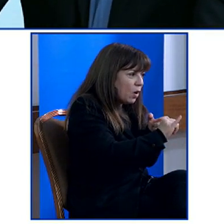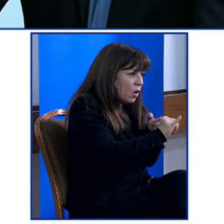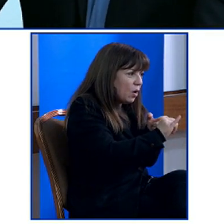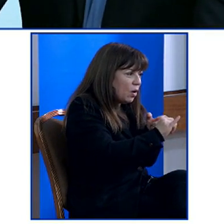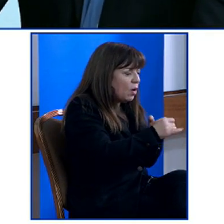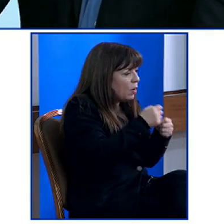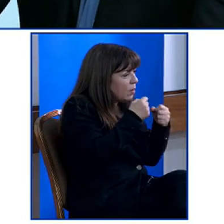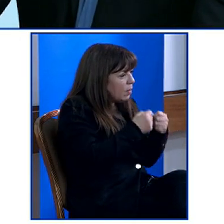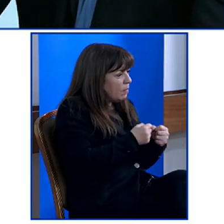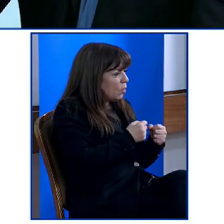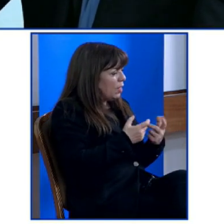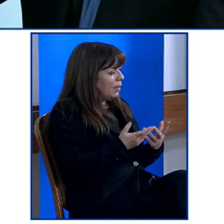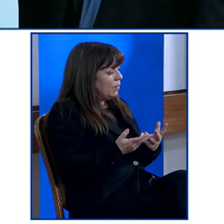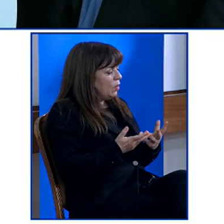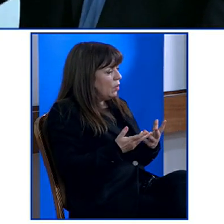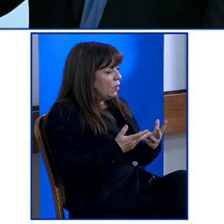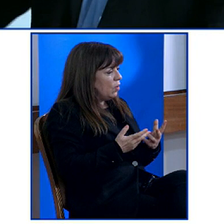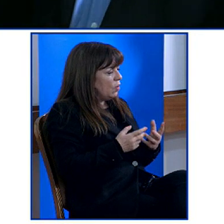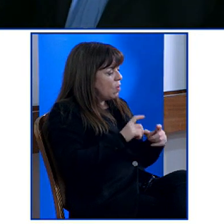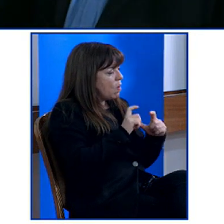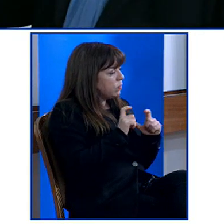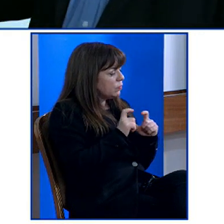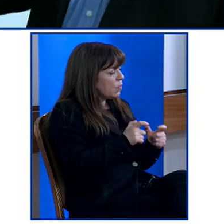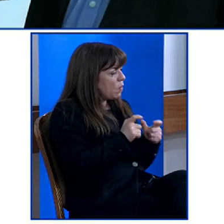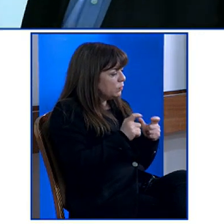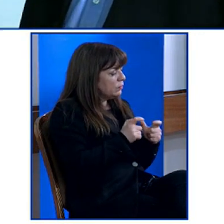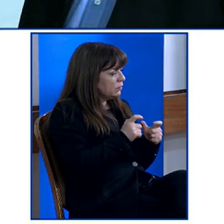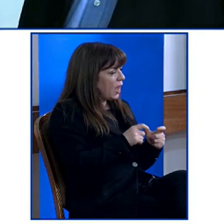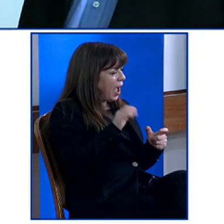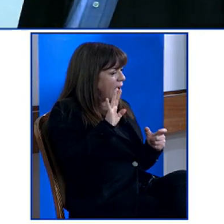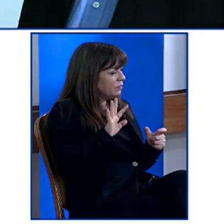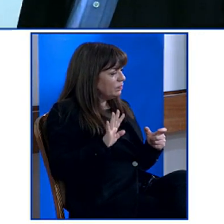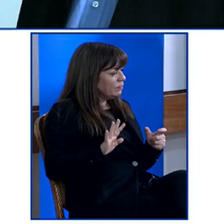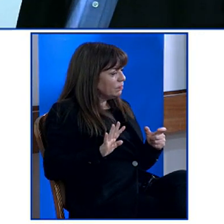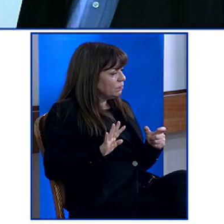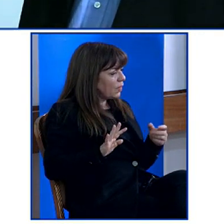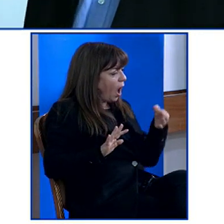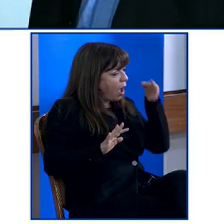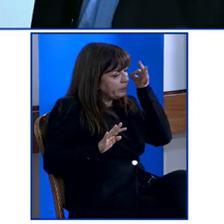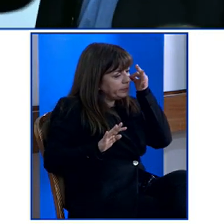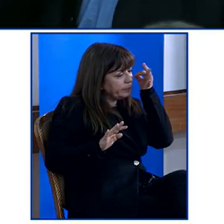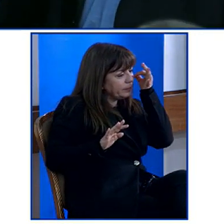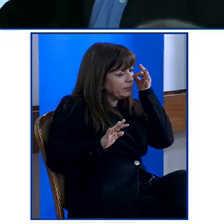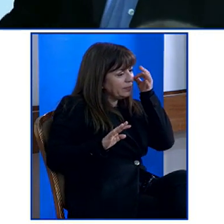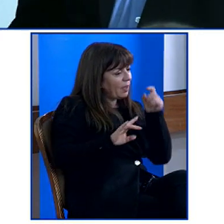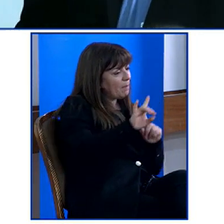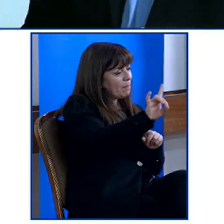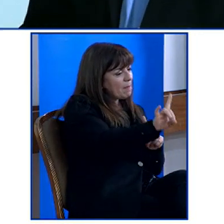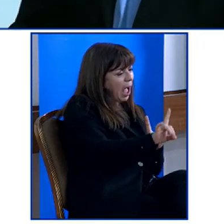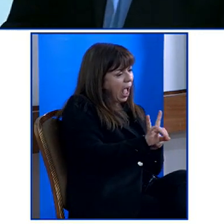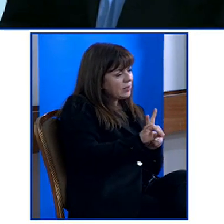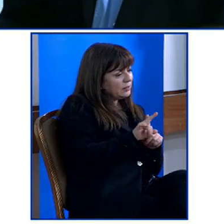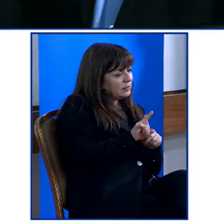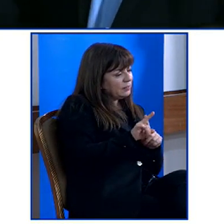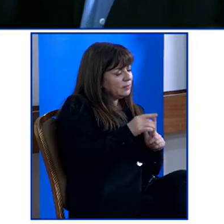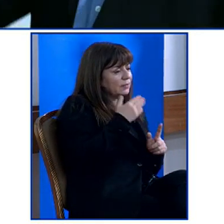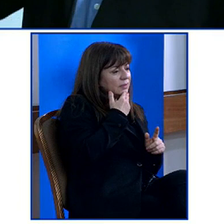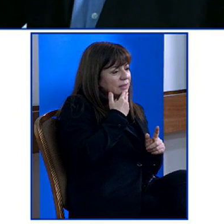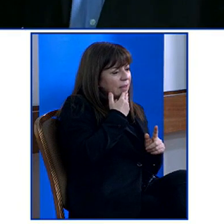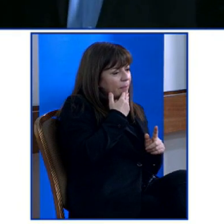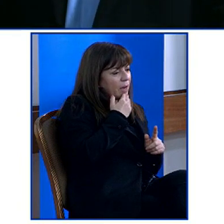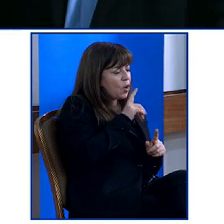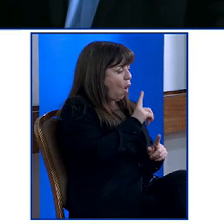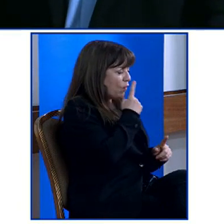que podemos controlar por las características observables del paciente, pero también por las